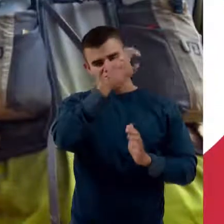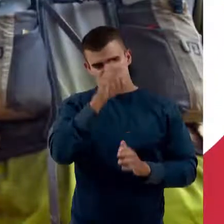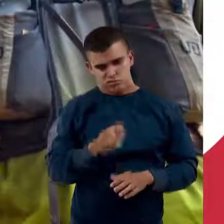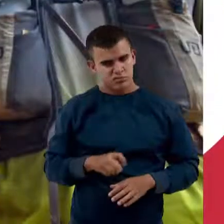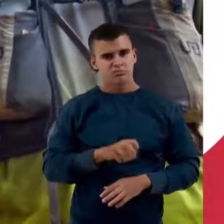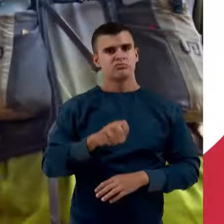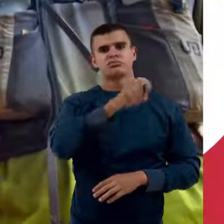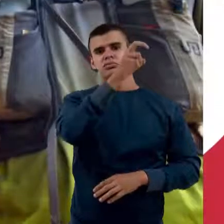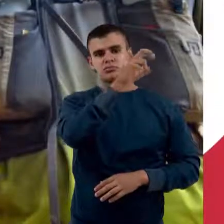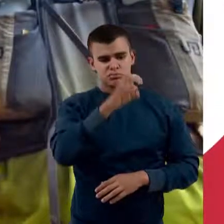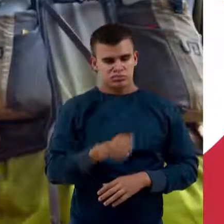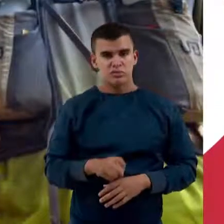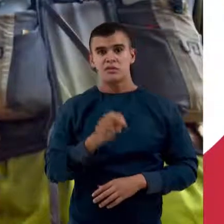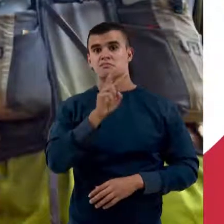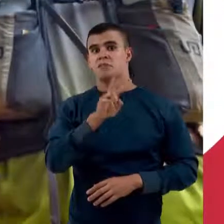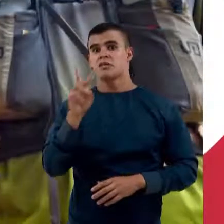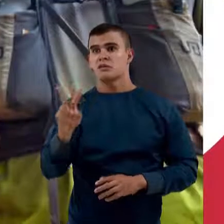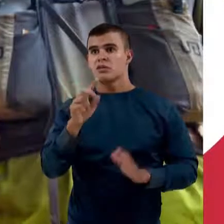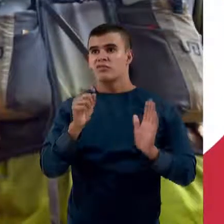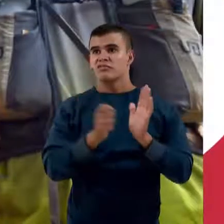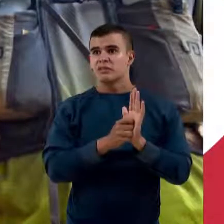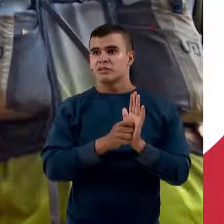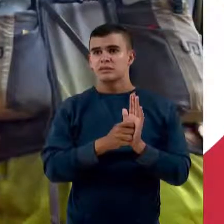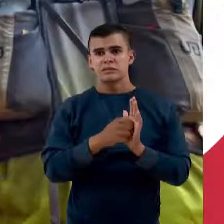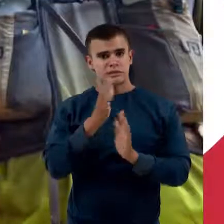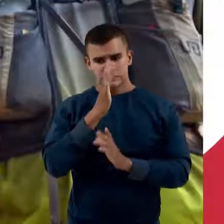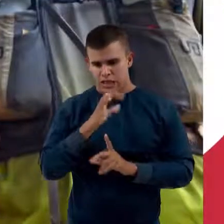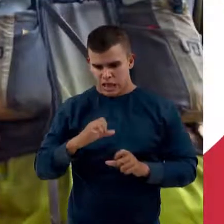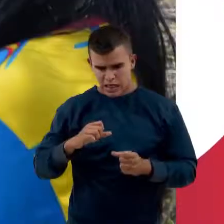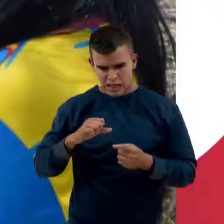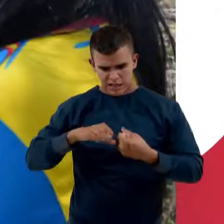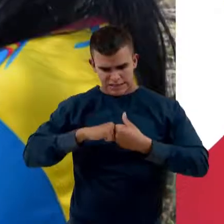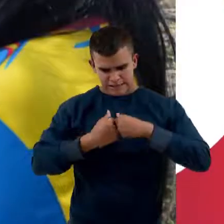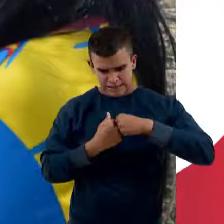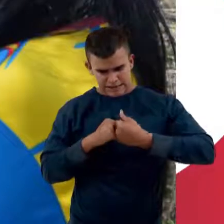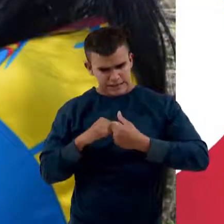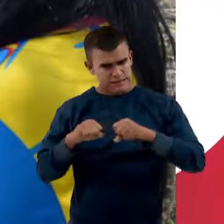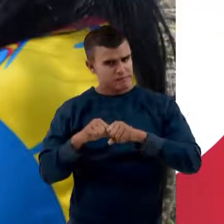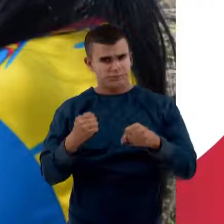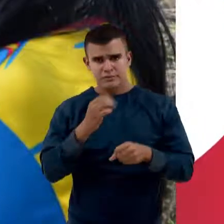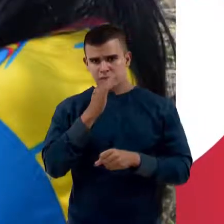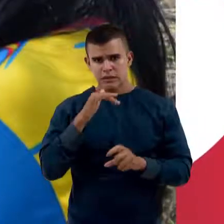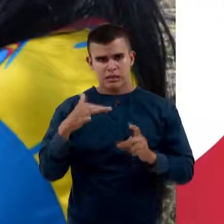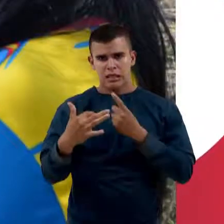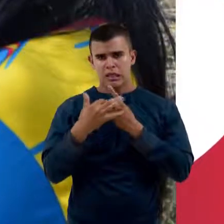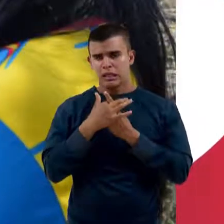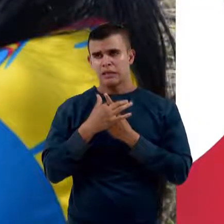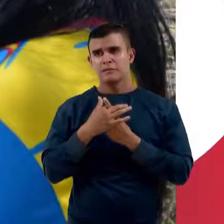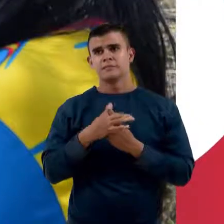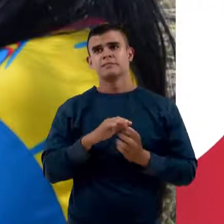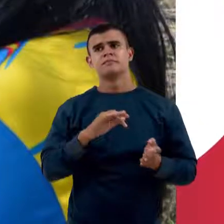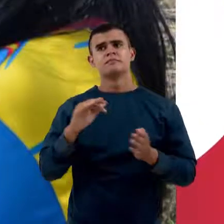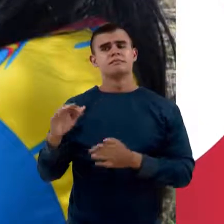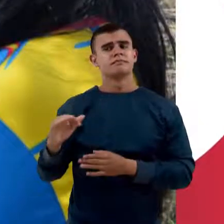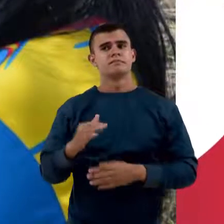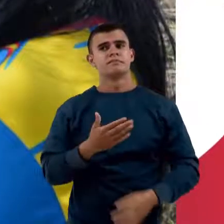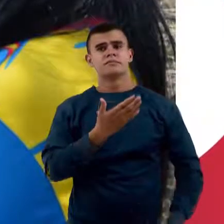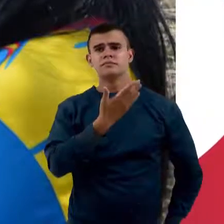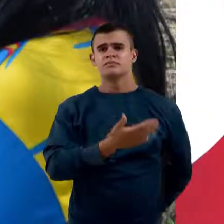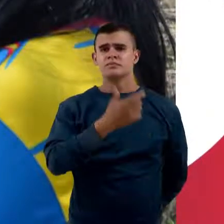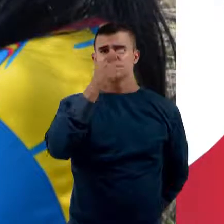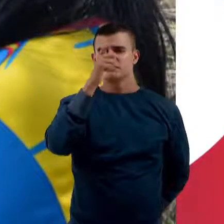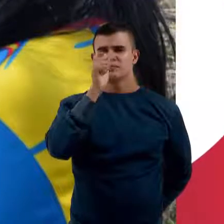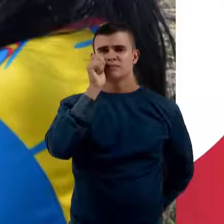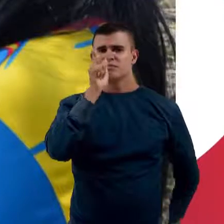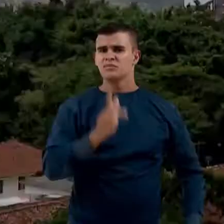porque es concentrador de personas y lo que queremos es integrar cada día más personas a que hagan actividad